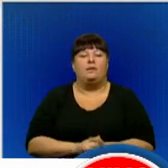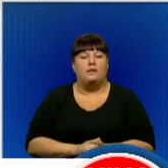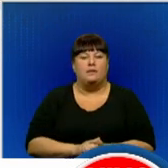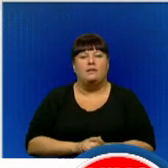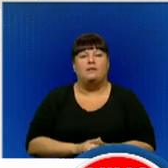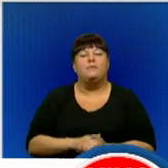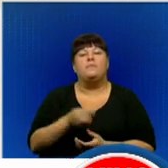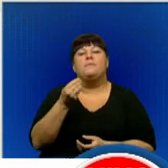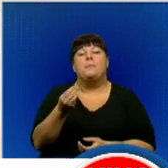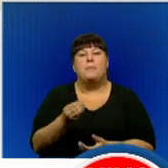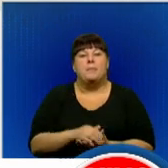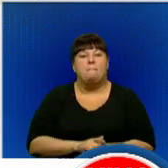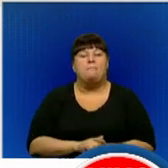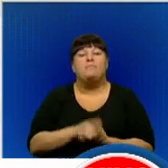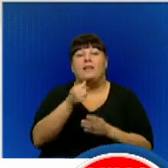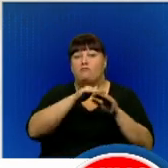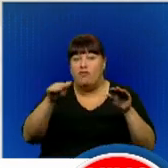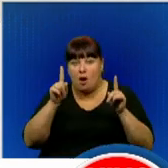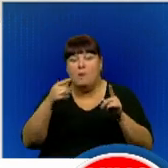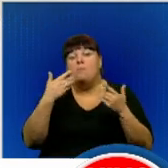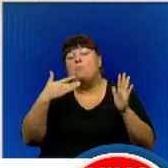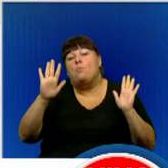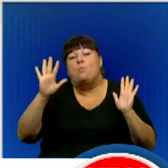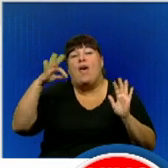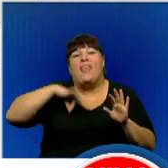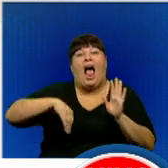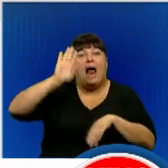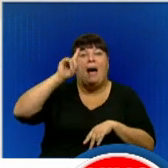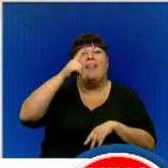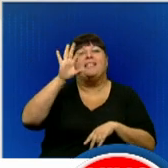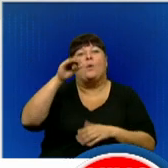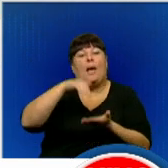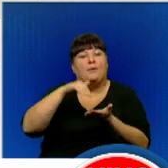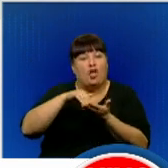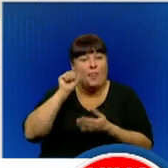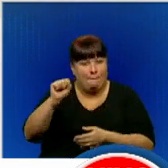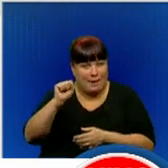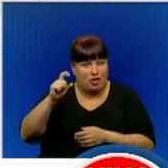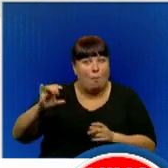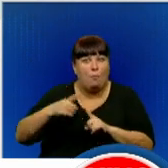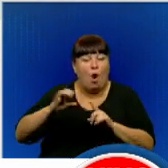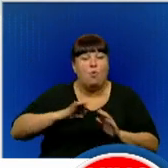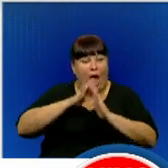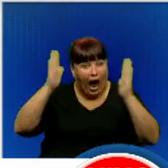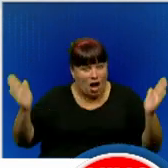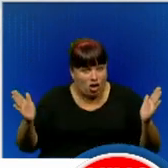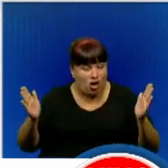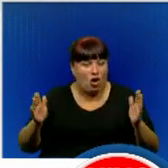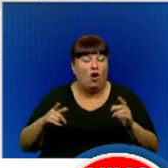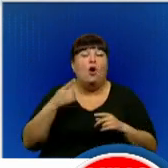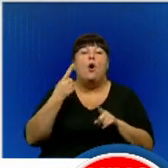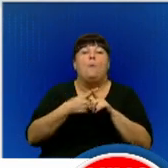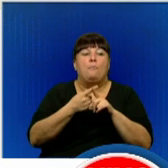que supuestamente ganarían más de 50 millones de pesos anuales tendrían por el